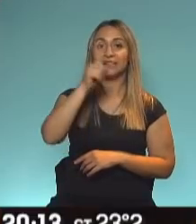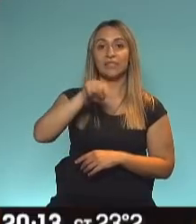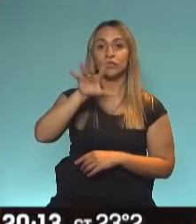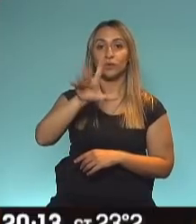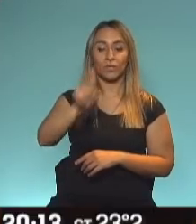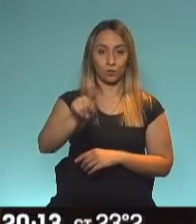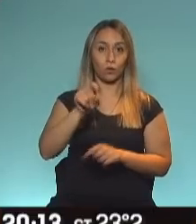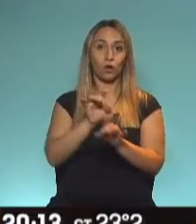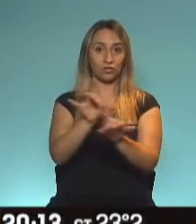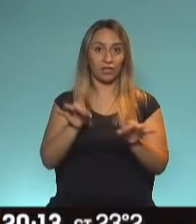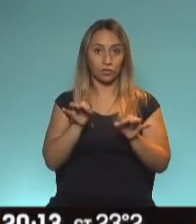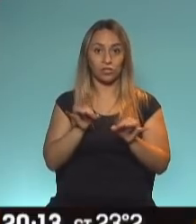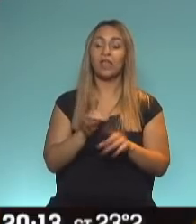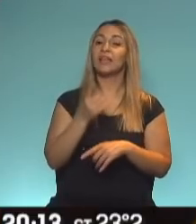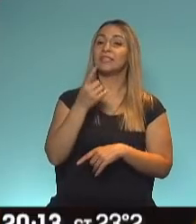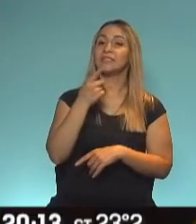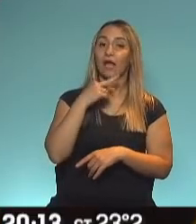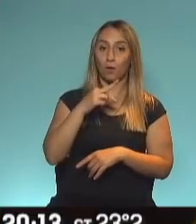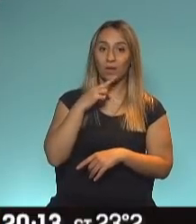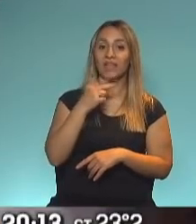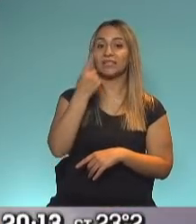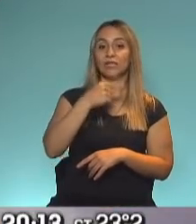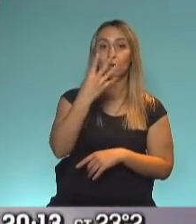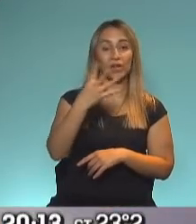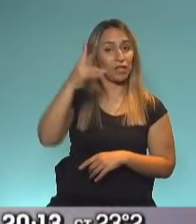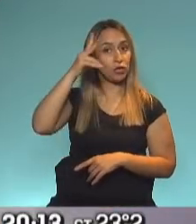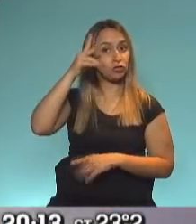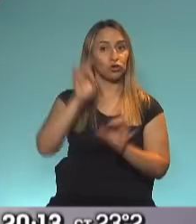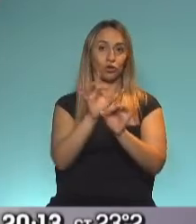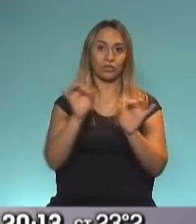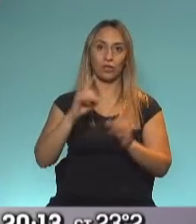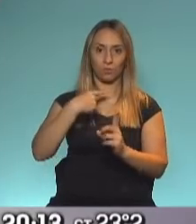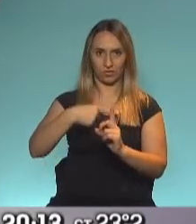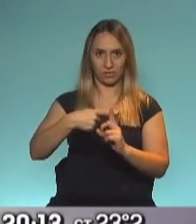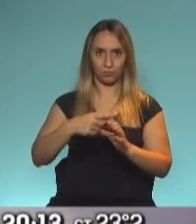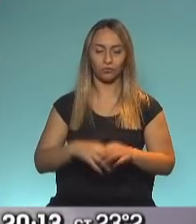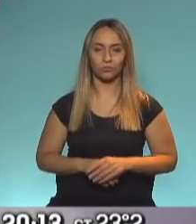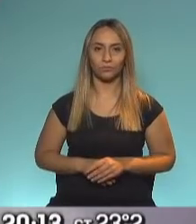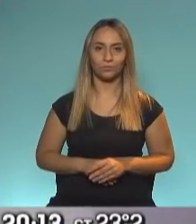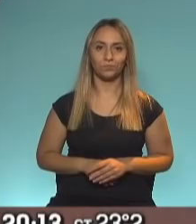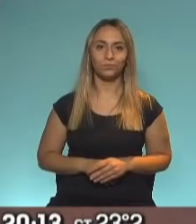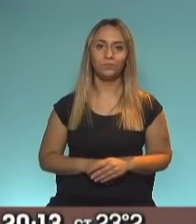151 casos, San Juan 148 casos positivos.